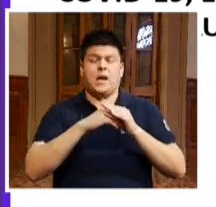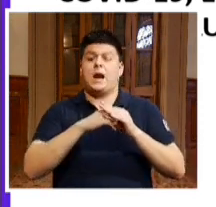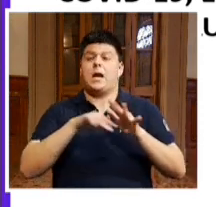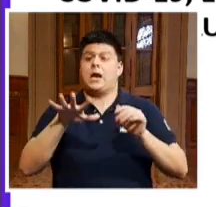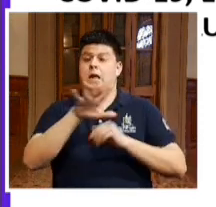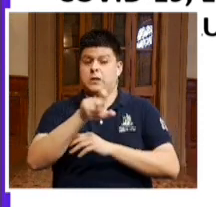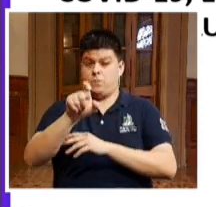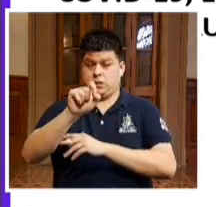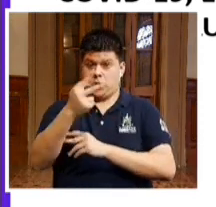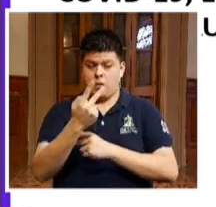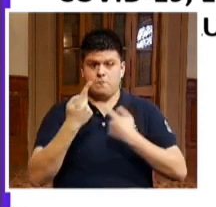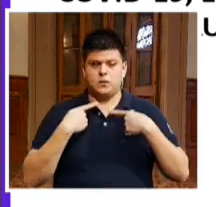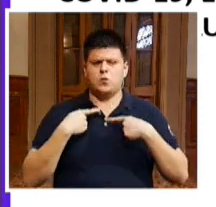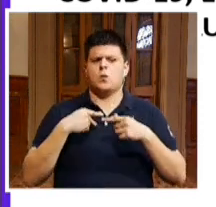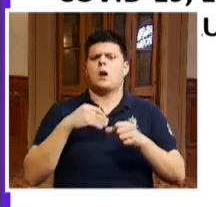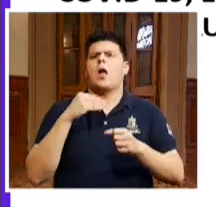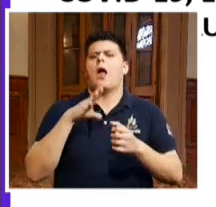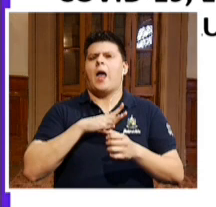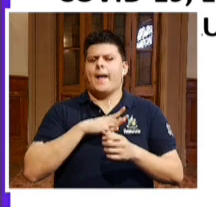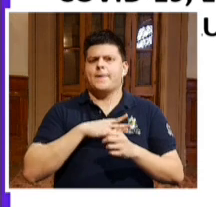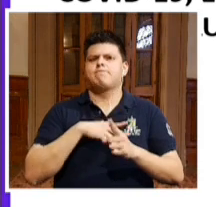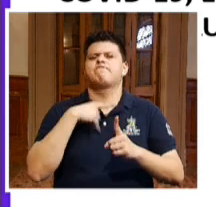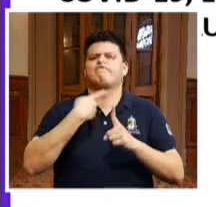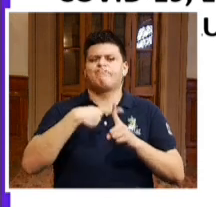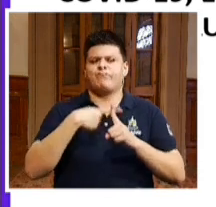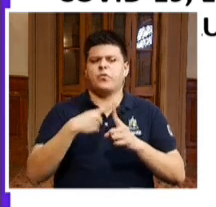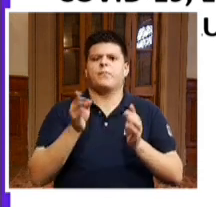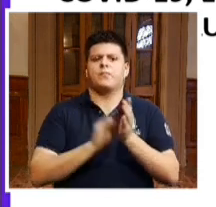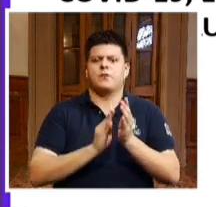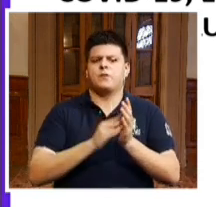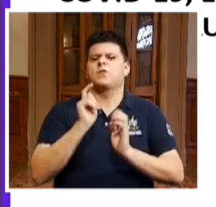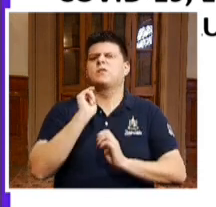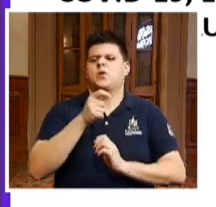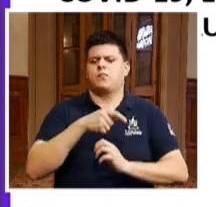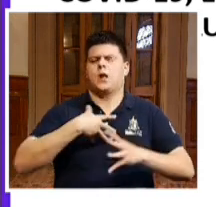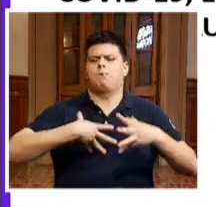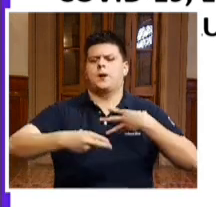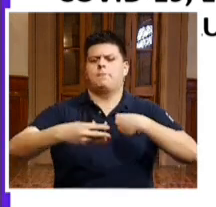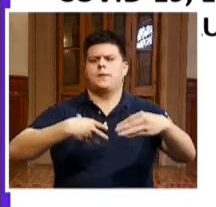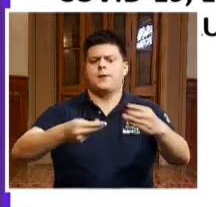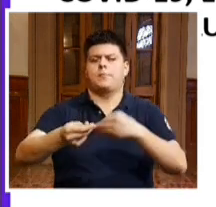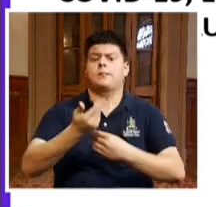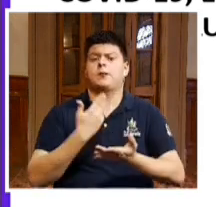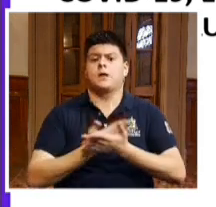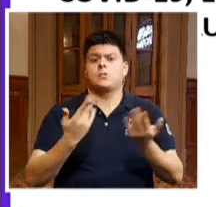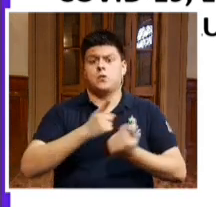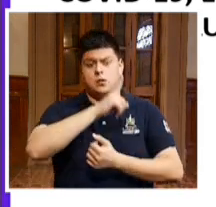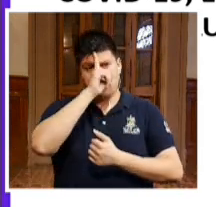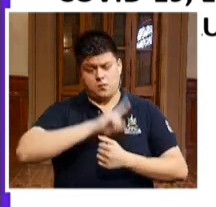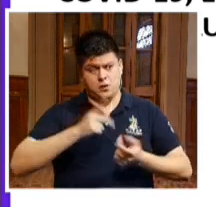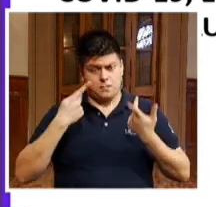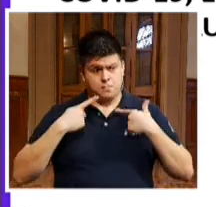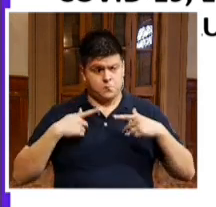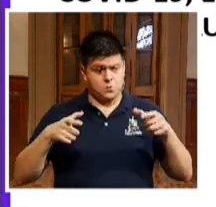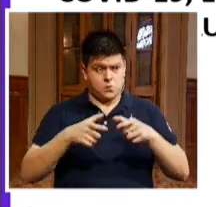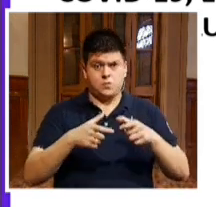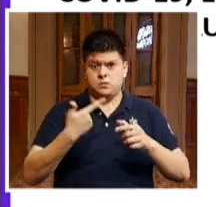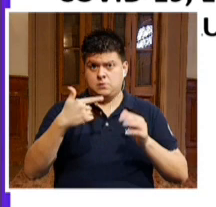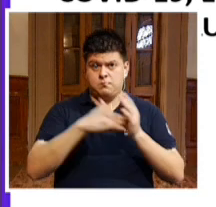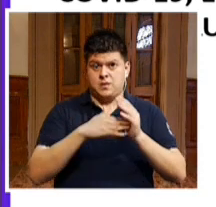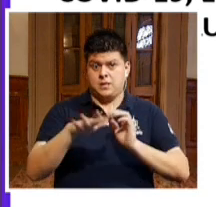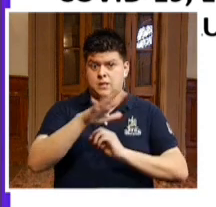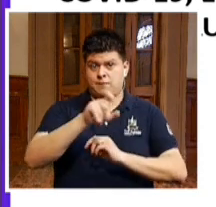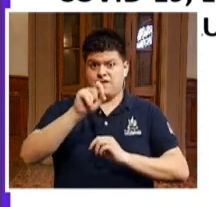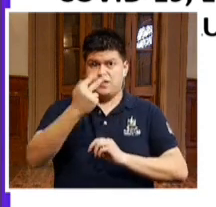fase activa de la enfermedad, esto es que lo puede transmitir, de tal manera que la recomendación para estas personas es, por